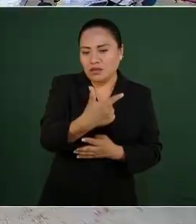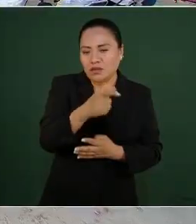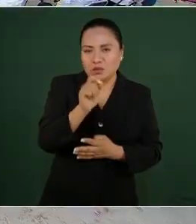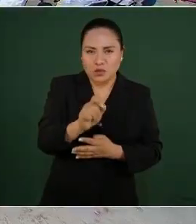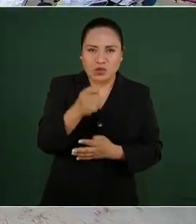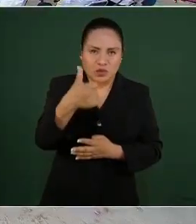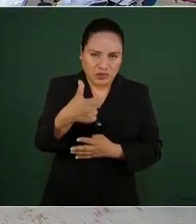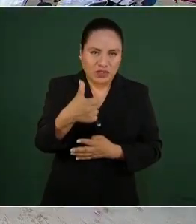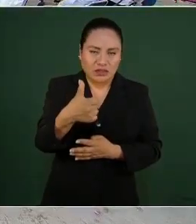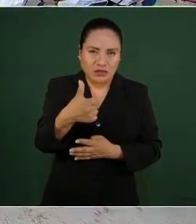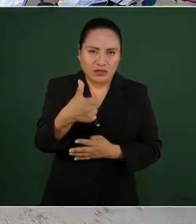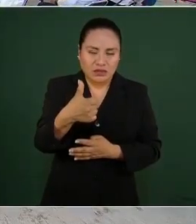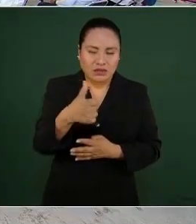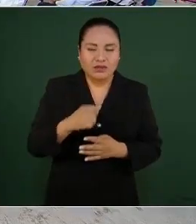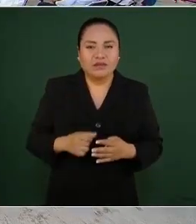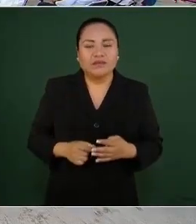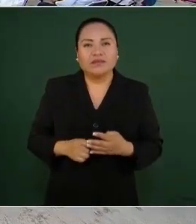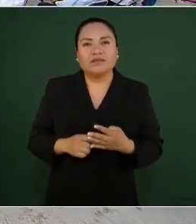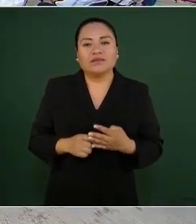47.6.